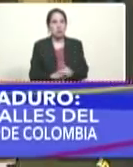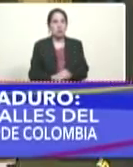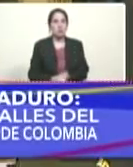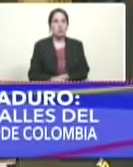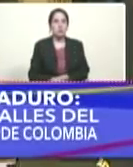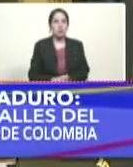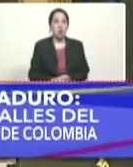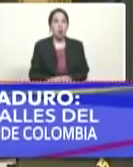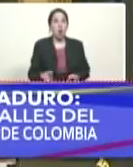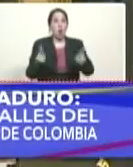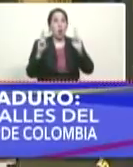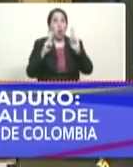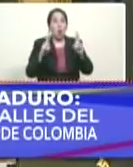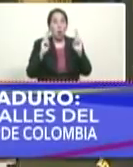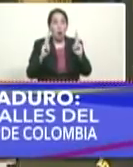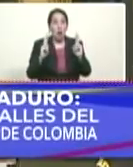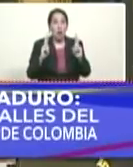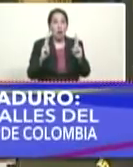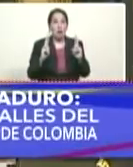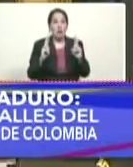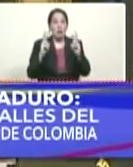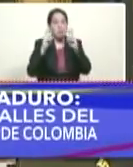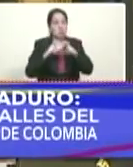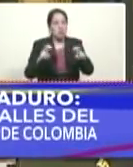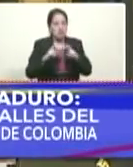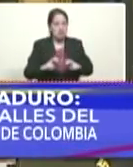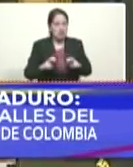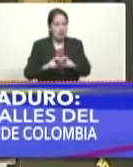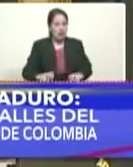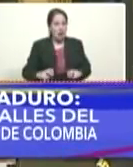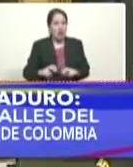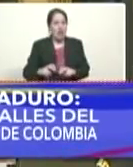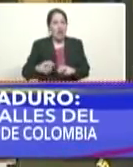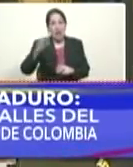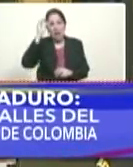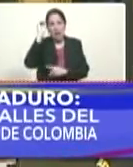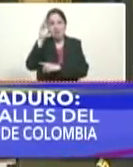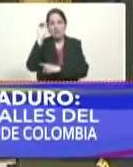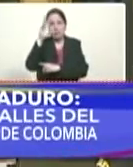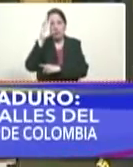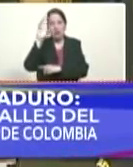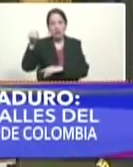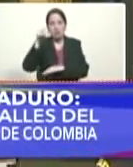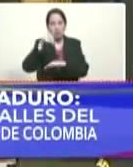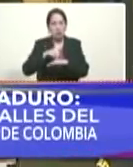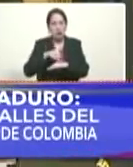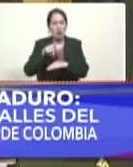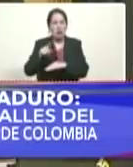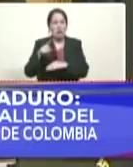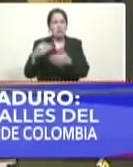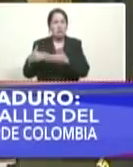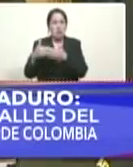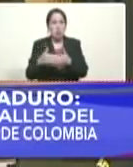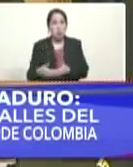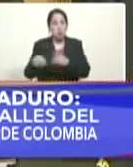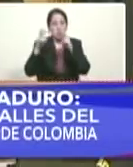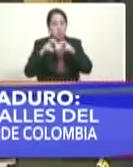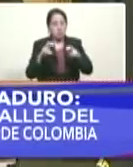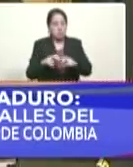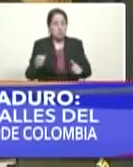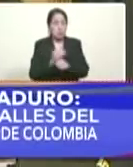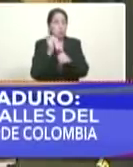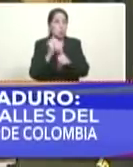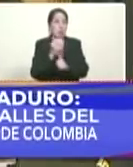ojalá el congreso ha estado unido investigará este tipo de cosas encontraría mil evidencias mil